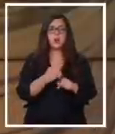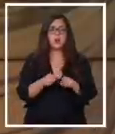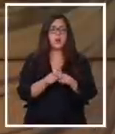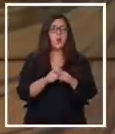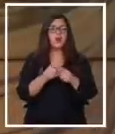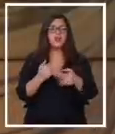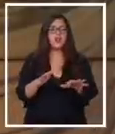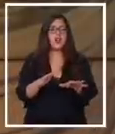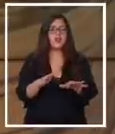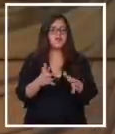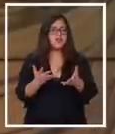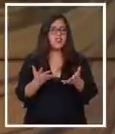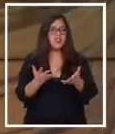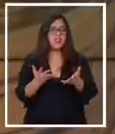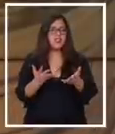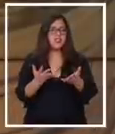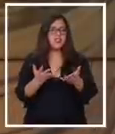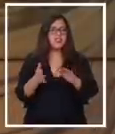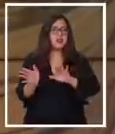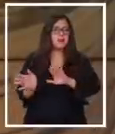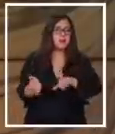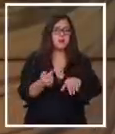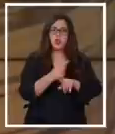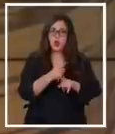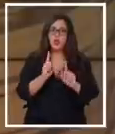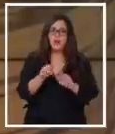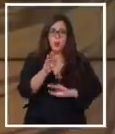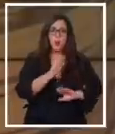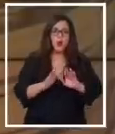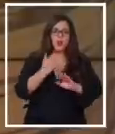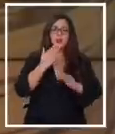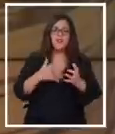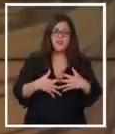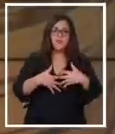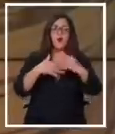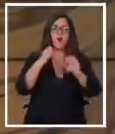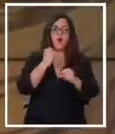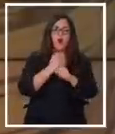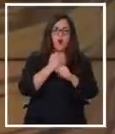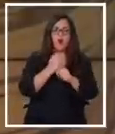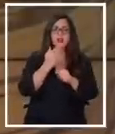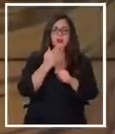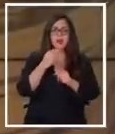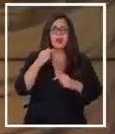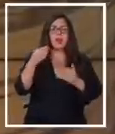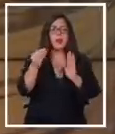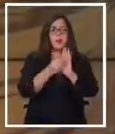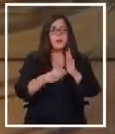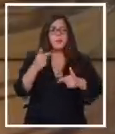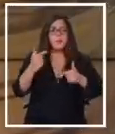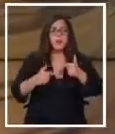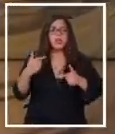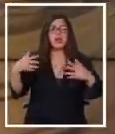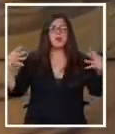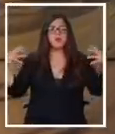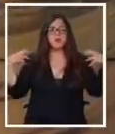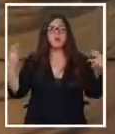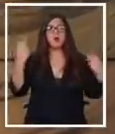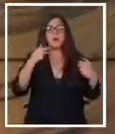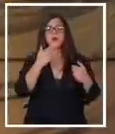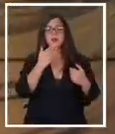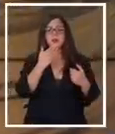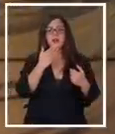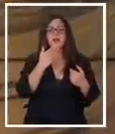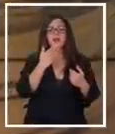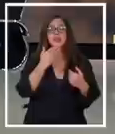a ese fuego tenemos que cuidarlo y justamente fortalecer el empleo hacer políticas fiscalmente responsables pero sin olvidarnos de la urgencia de las familias como por